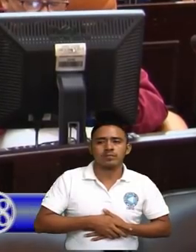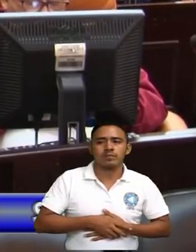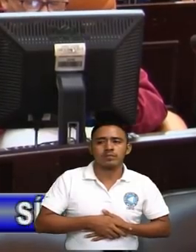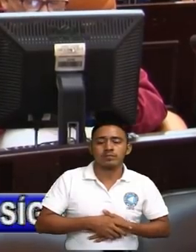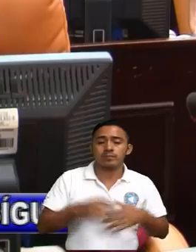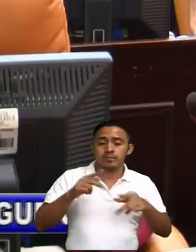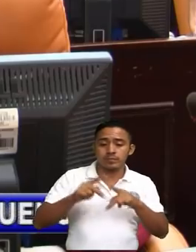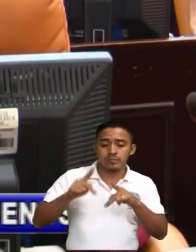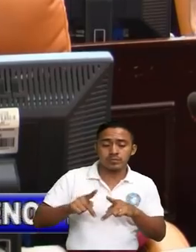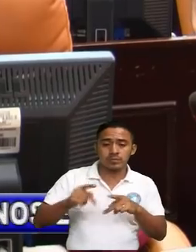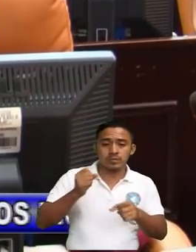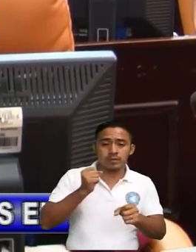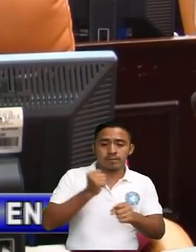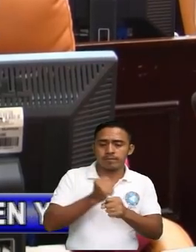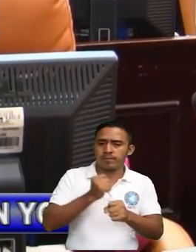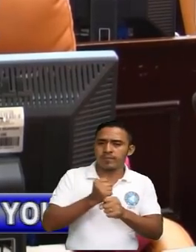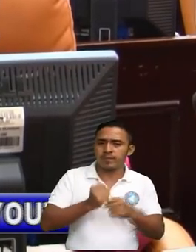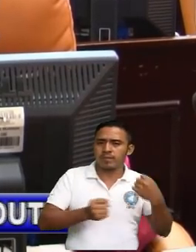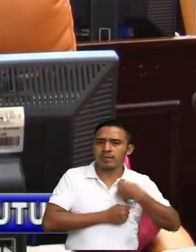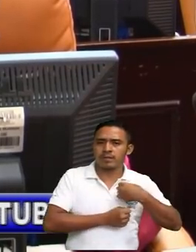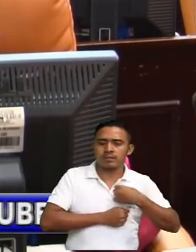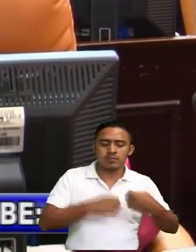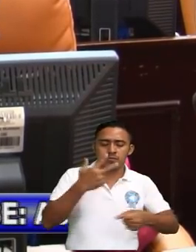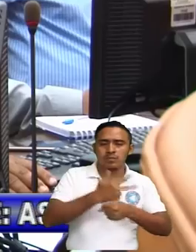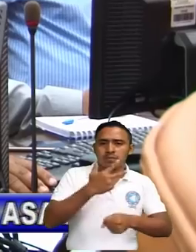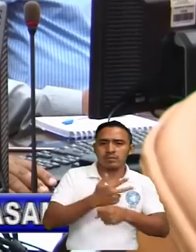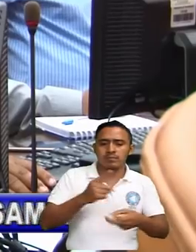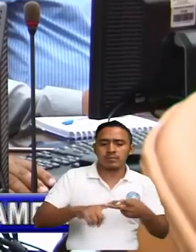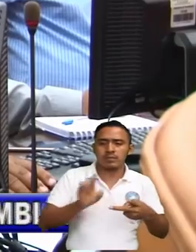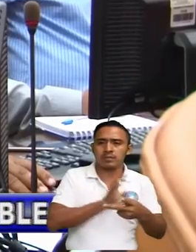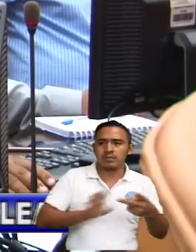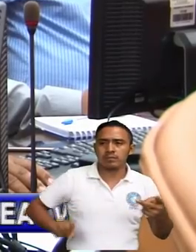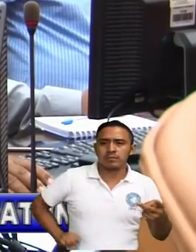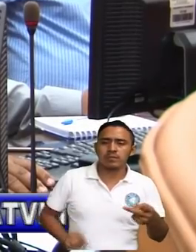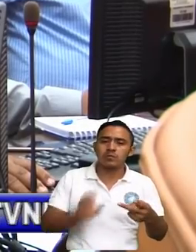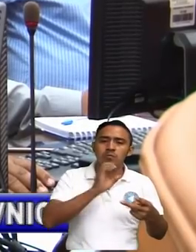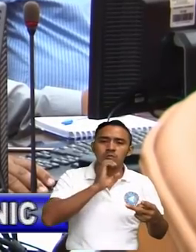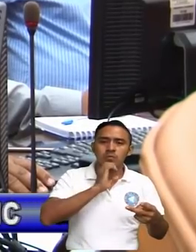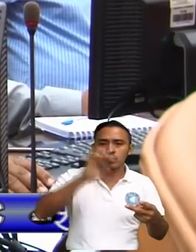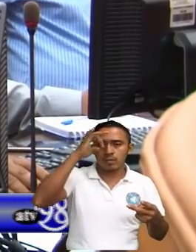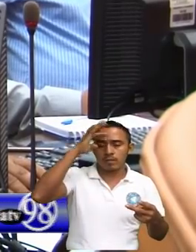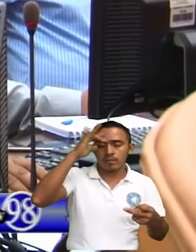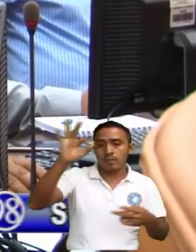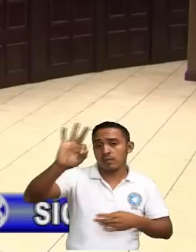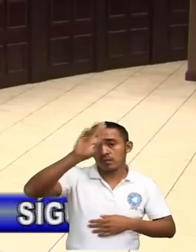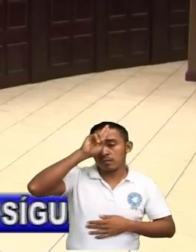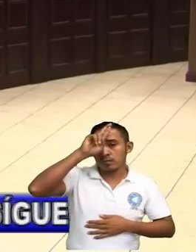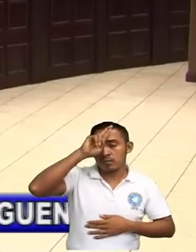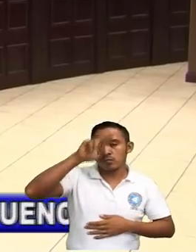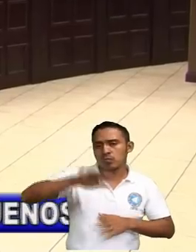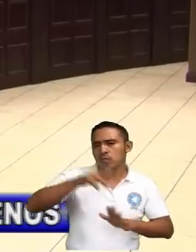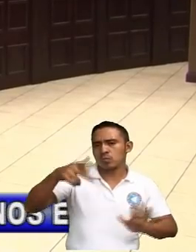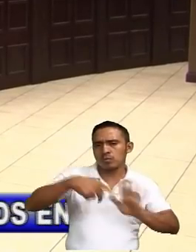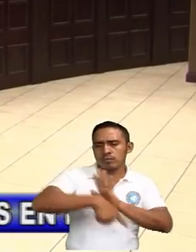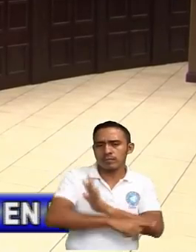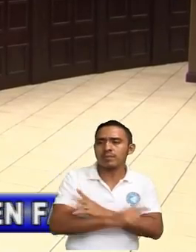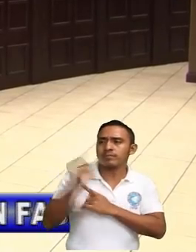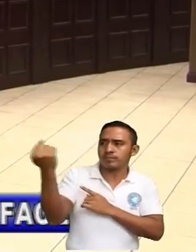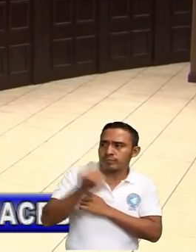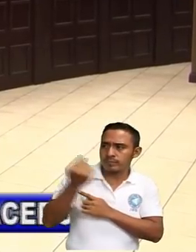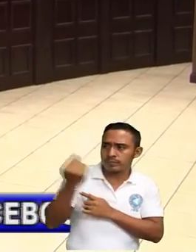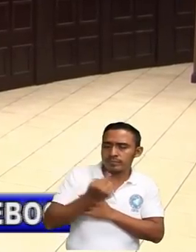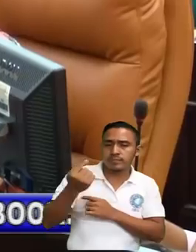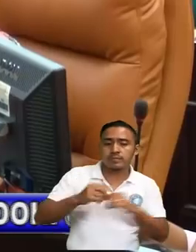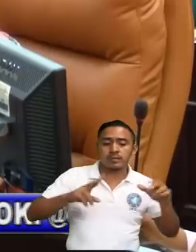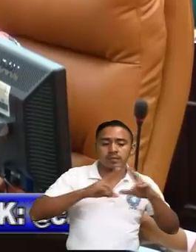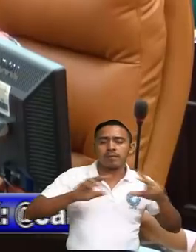Personal de los ejércitos de Guatemala, El Salvador, Honduras, Cuba, Venezuela, México y de la Federación de Rusia, entre otros países, ingresarán a